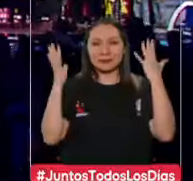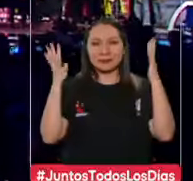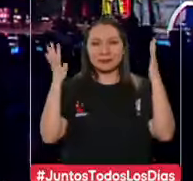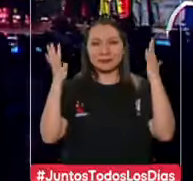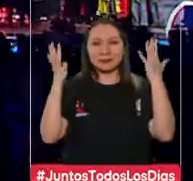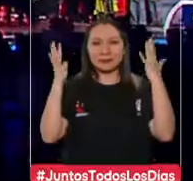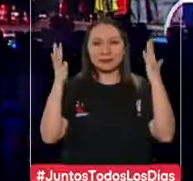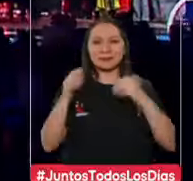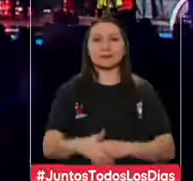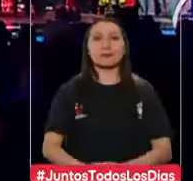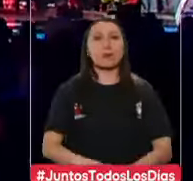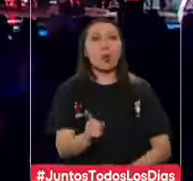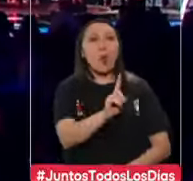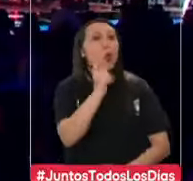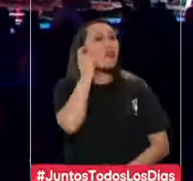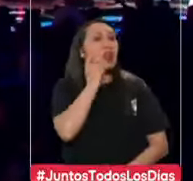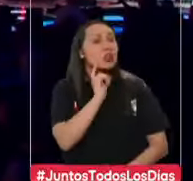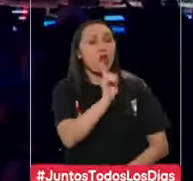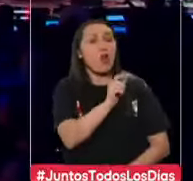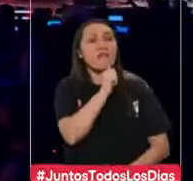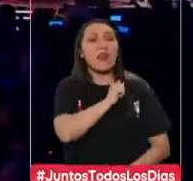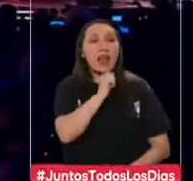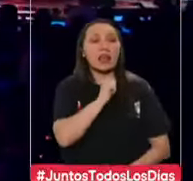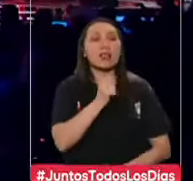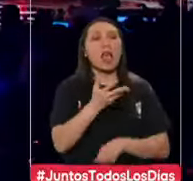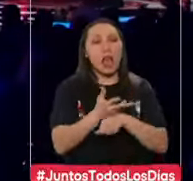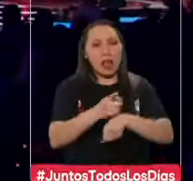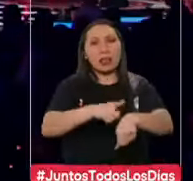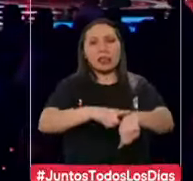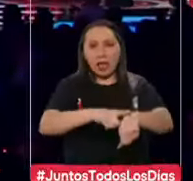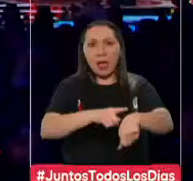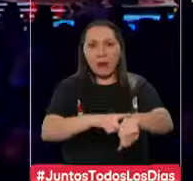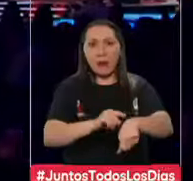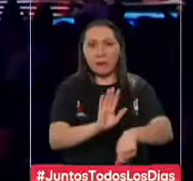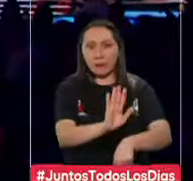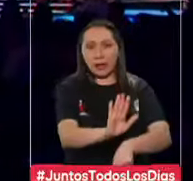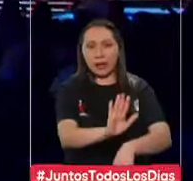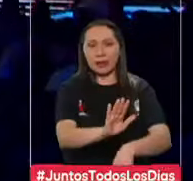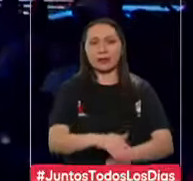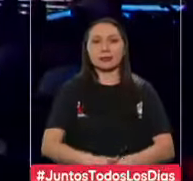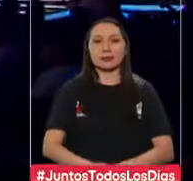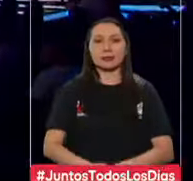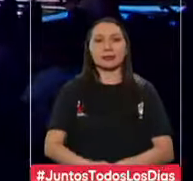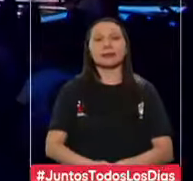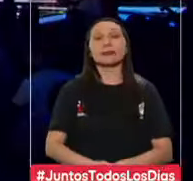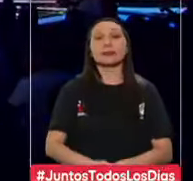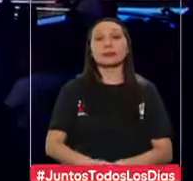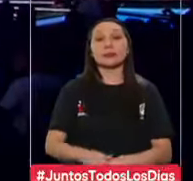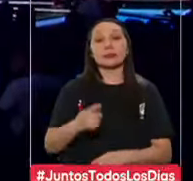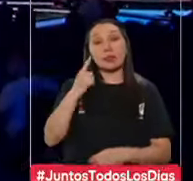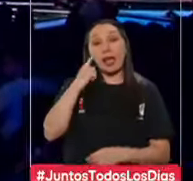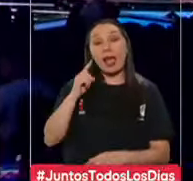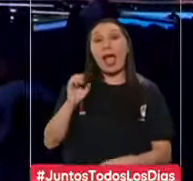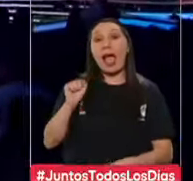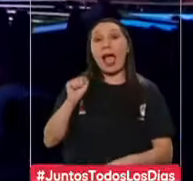No, don Francis, todavía no nos vamos a comerciales. O sea, tenemos todavía a Il Bolo, un ratito, Alex